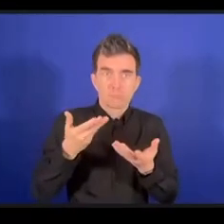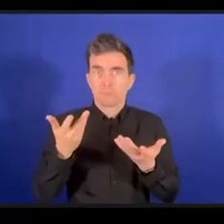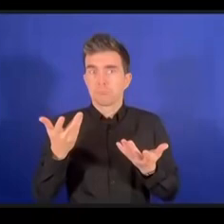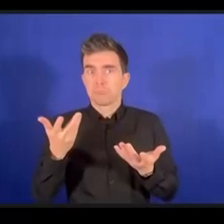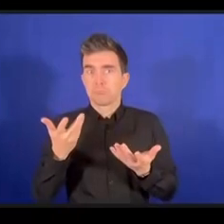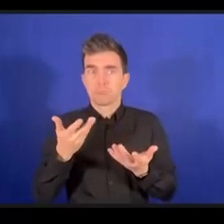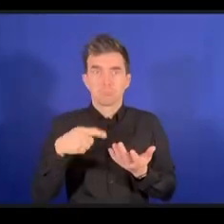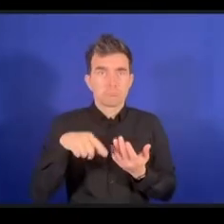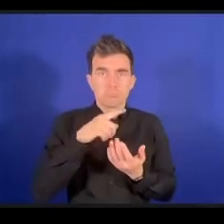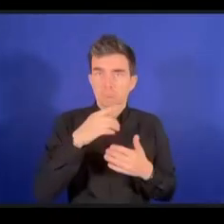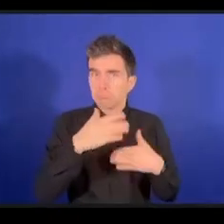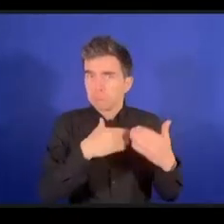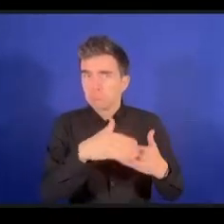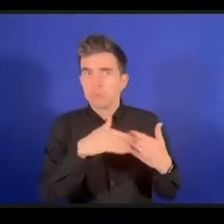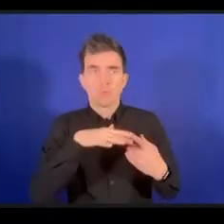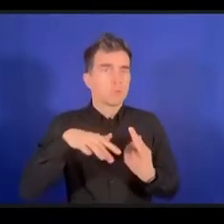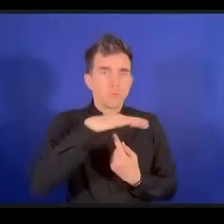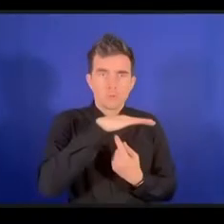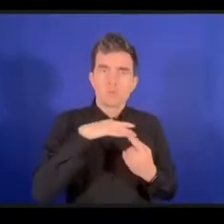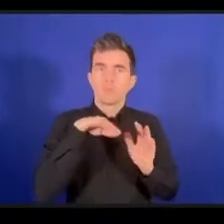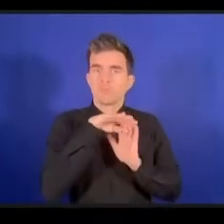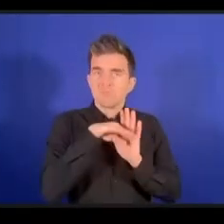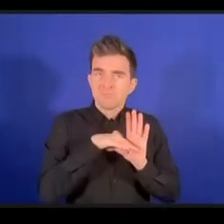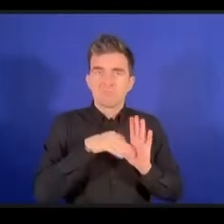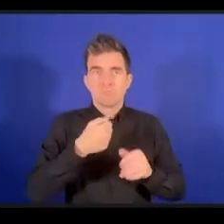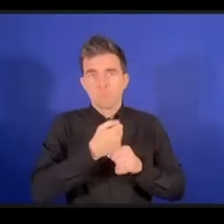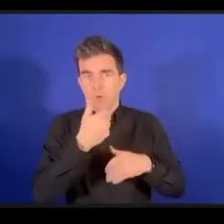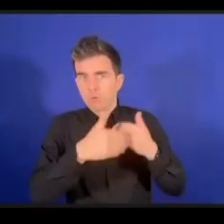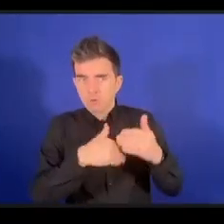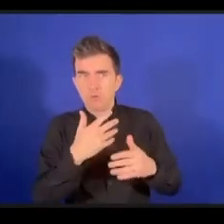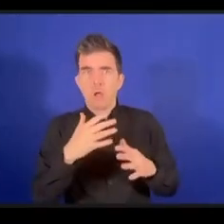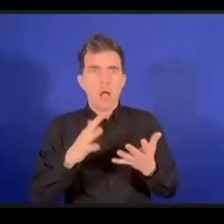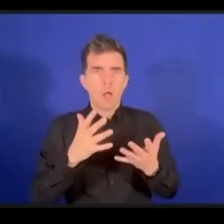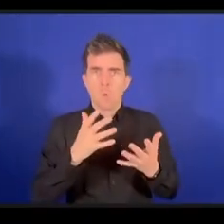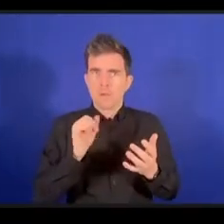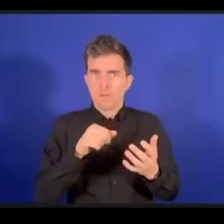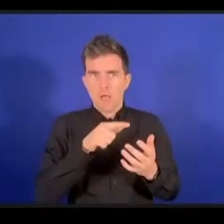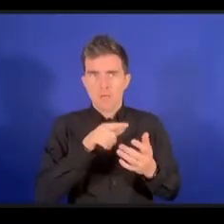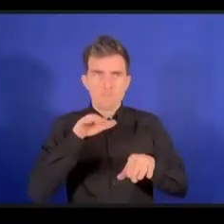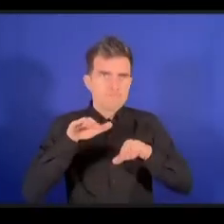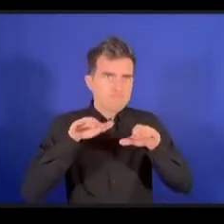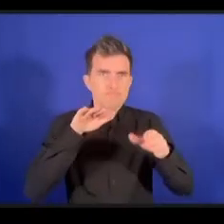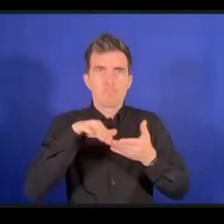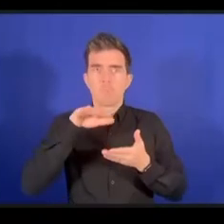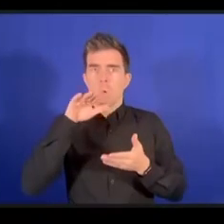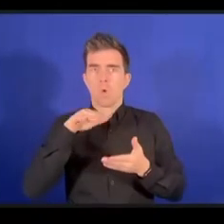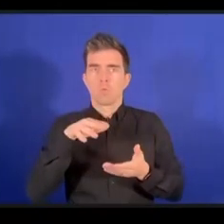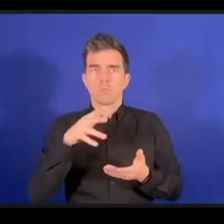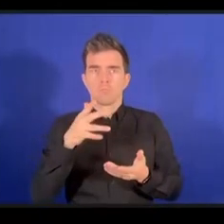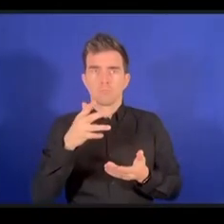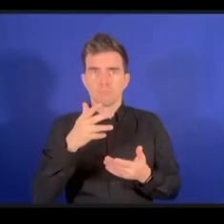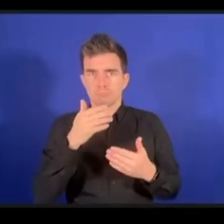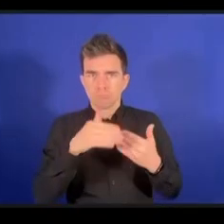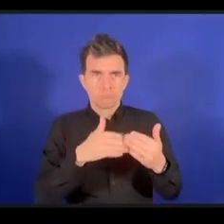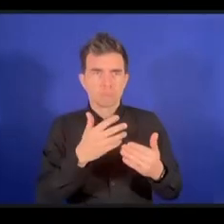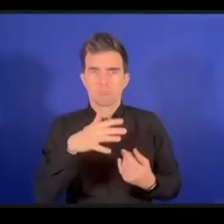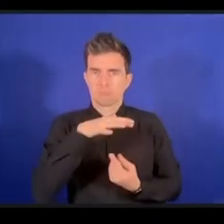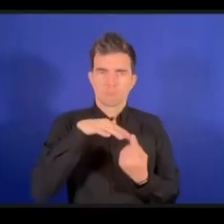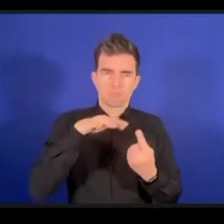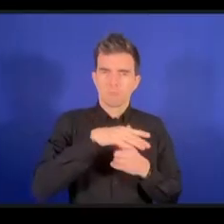aportaciones de los CDs en cuanto a derechos humanos y principios